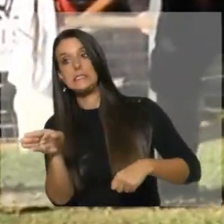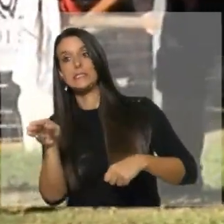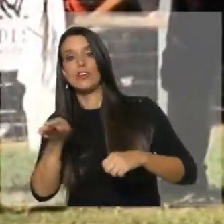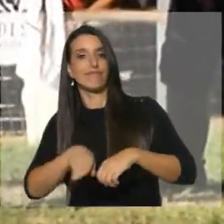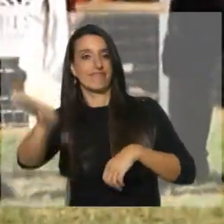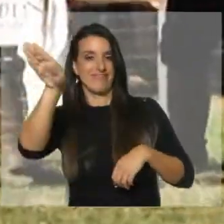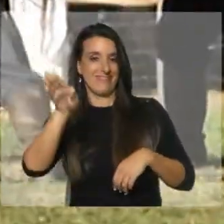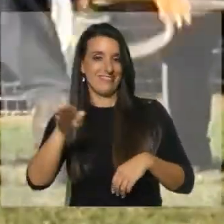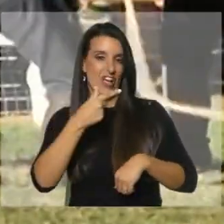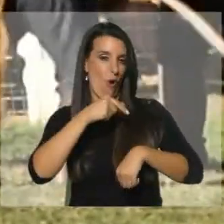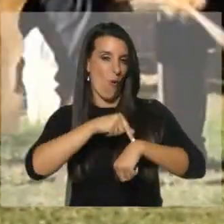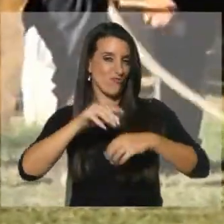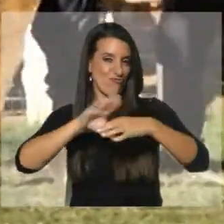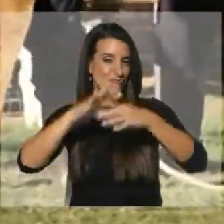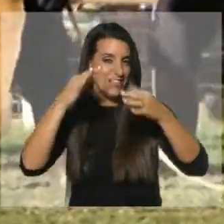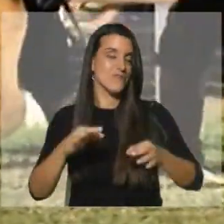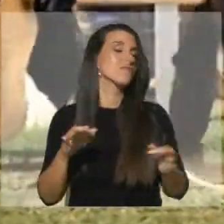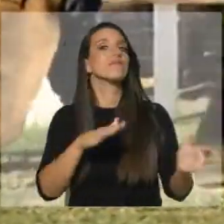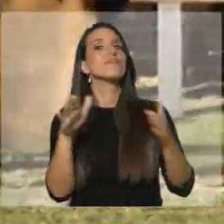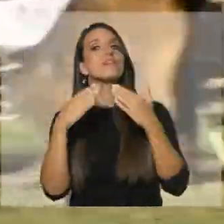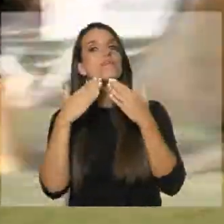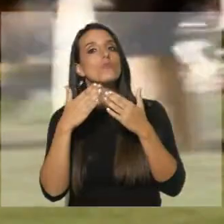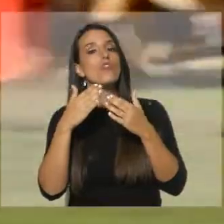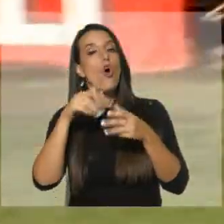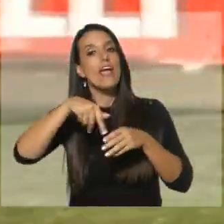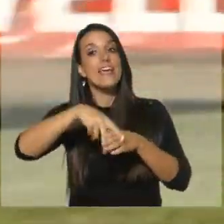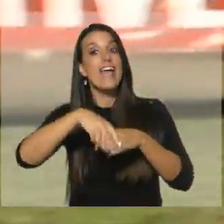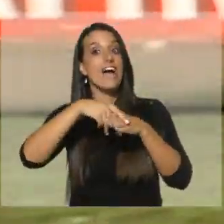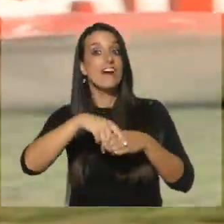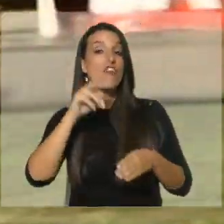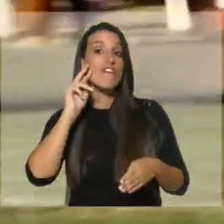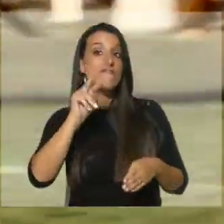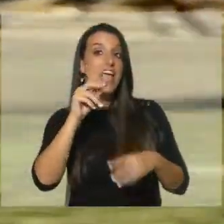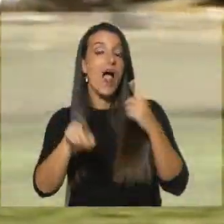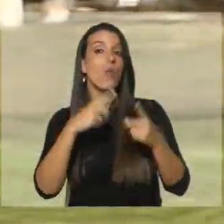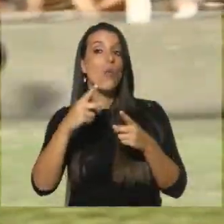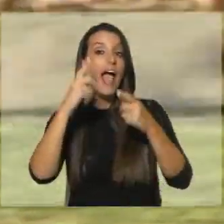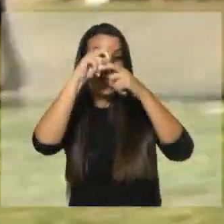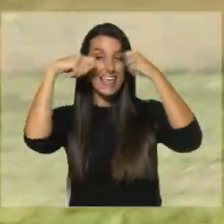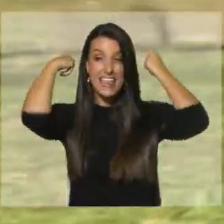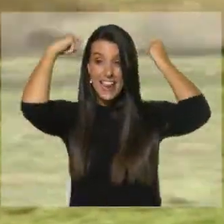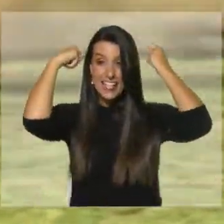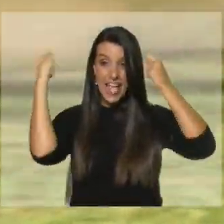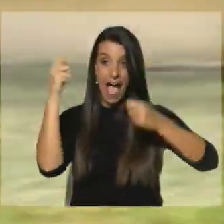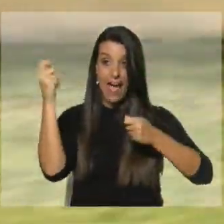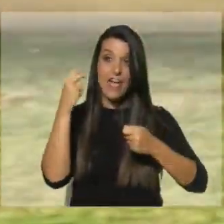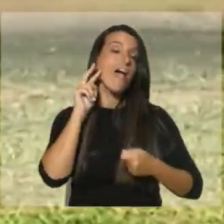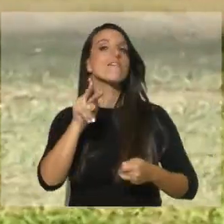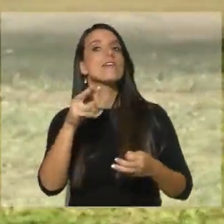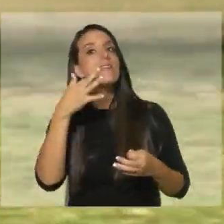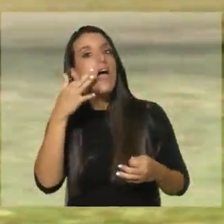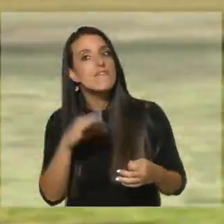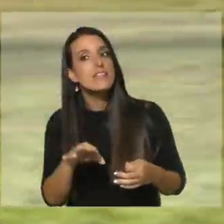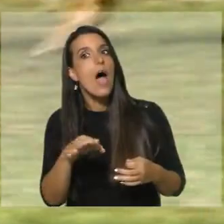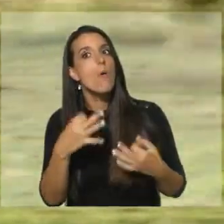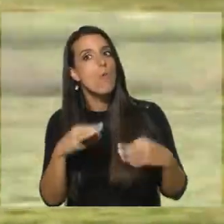destino. En cuanto a los caballos, hoy estuvimos viendo las jineteadas y realmente son